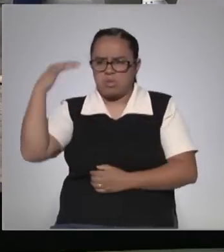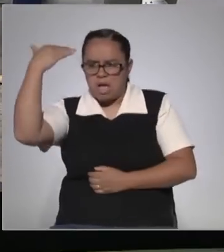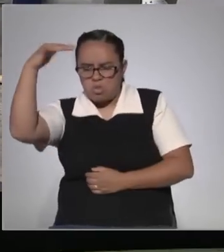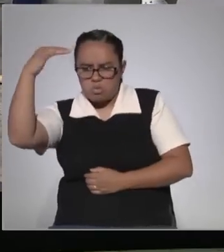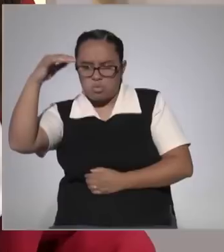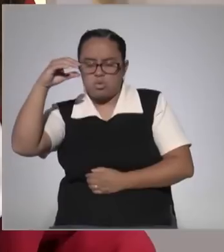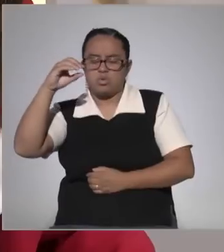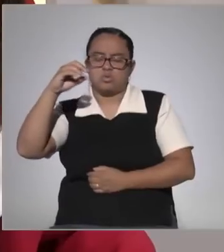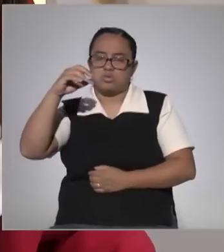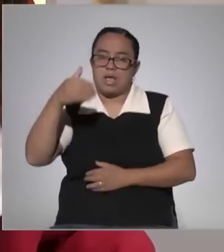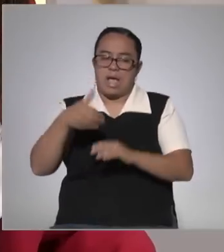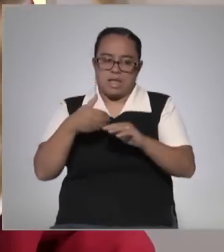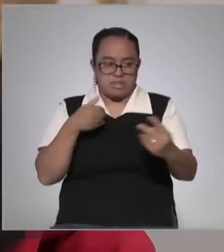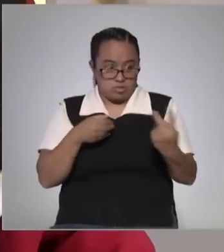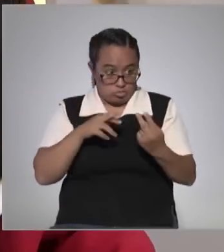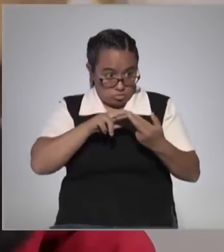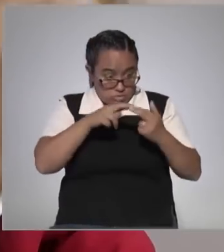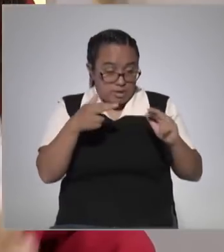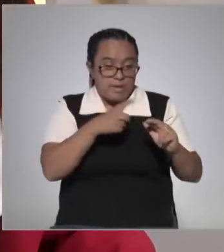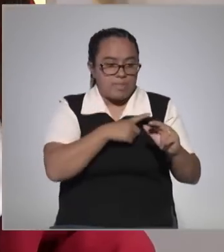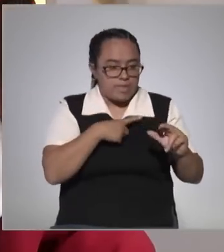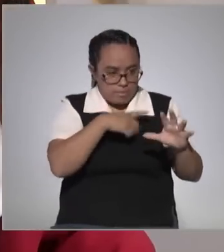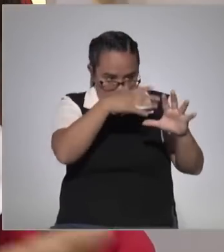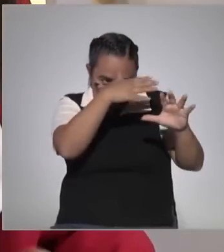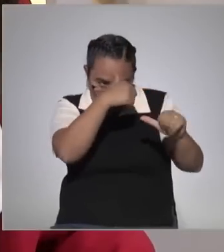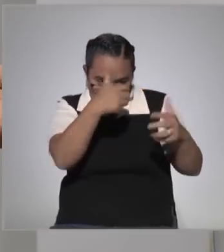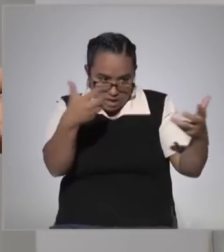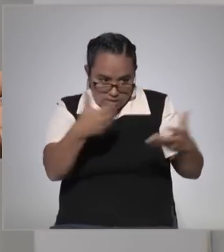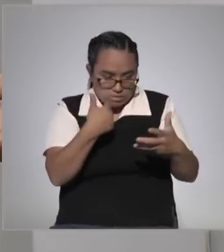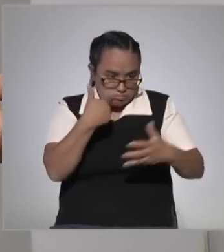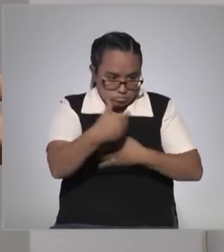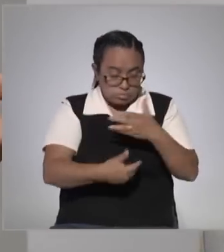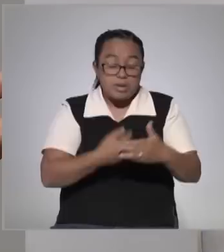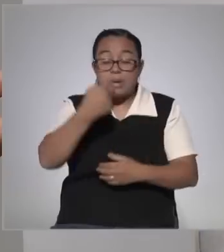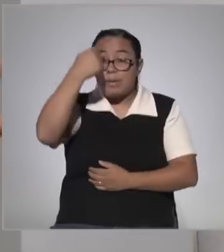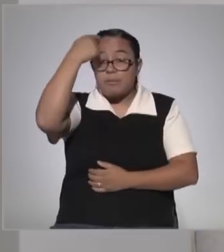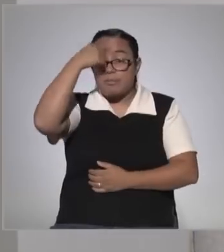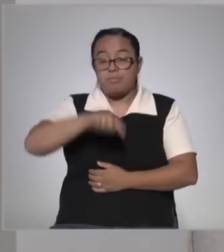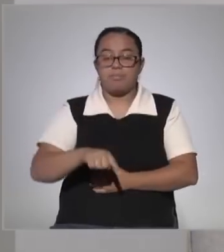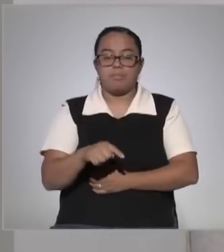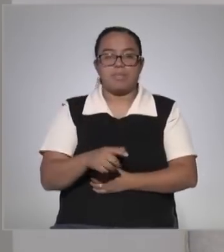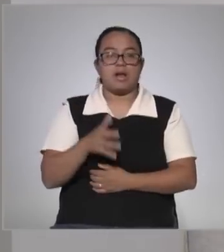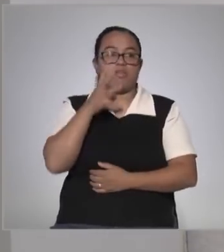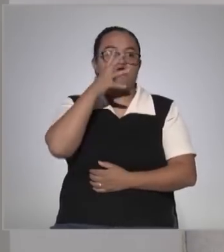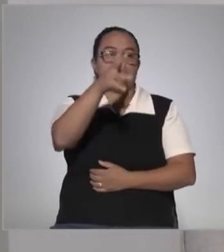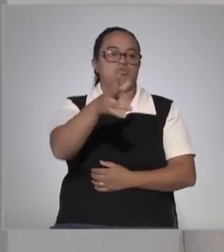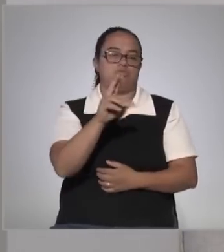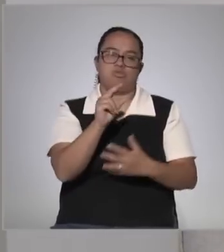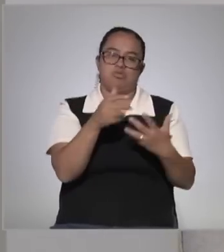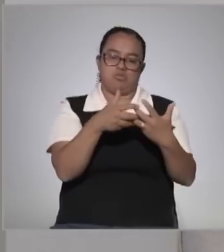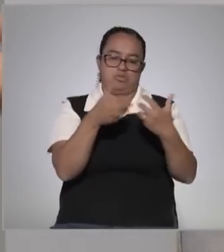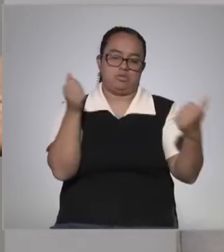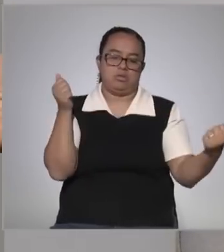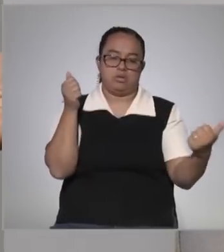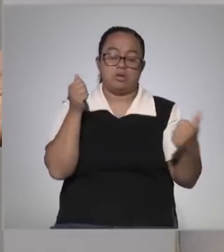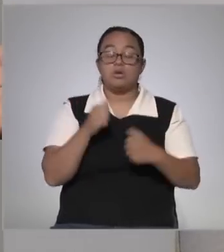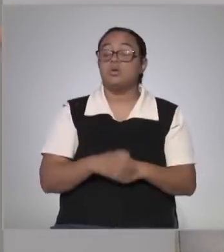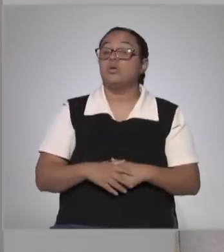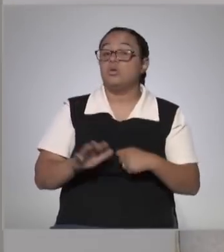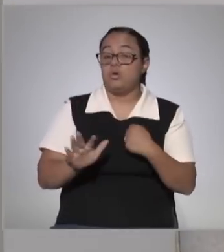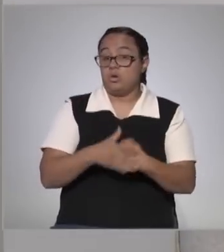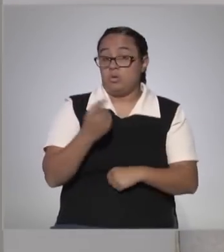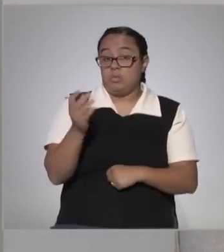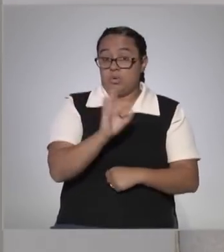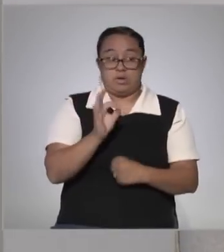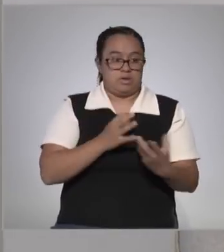llegas a acuerdos. Cuando llegas a acuerdos disminuye la posibilidad de que tú puedas estar separado. ¿Por qué? Pues si juntos